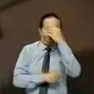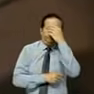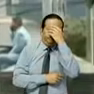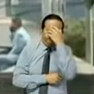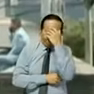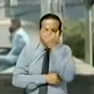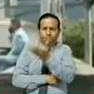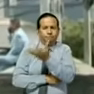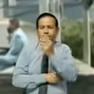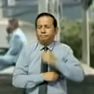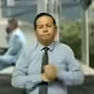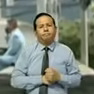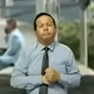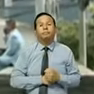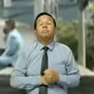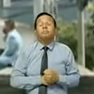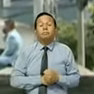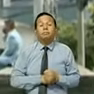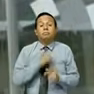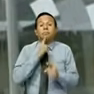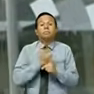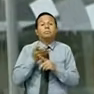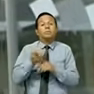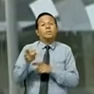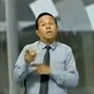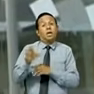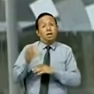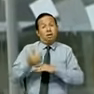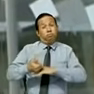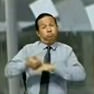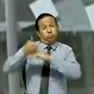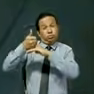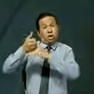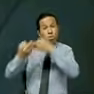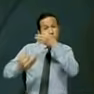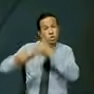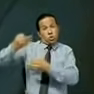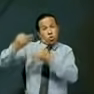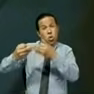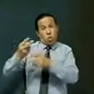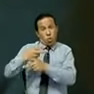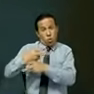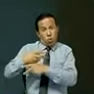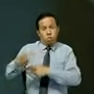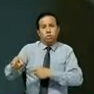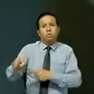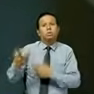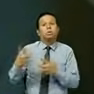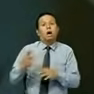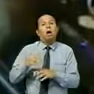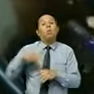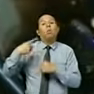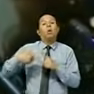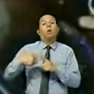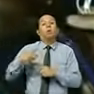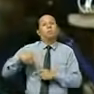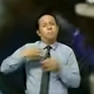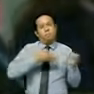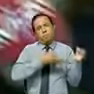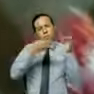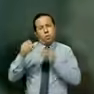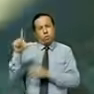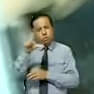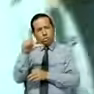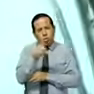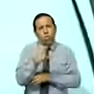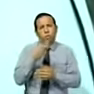jurídica. Las acciones respectivas ante la Judicatura y la Corte Constitucional, señaló, serán presentadas el próximo lunes por él y otros